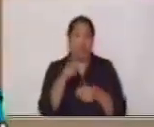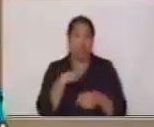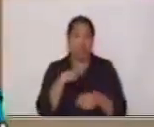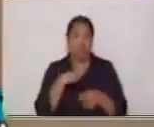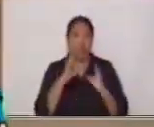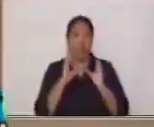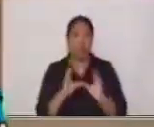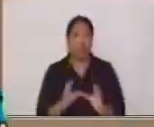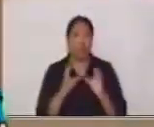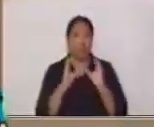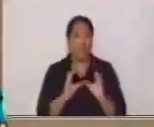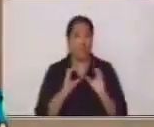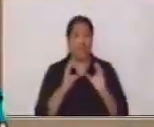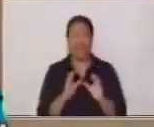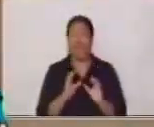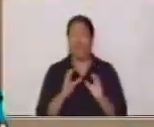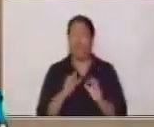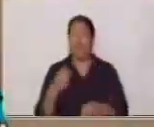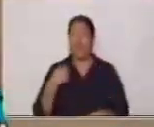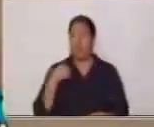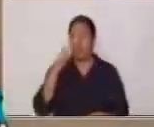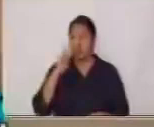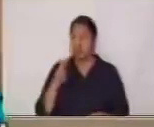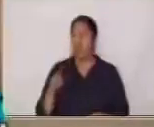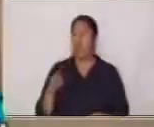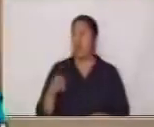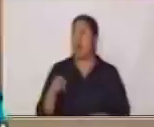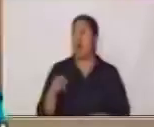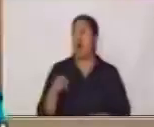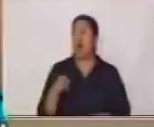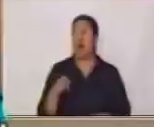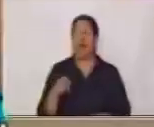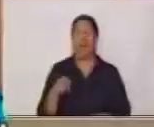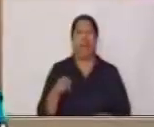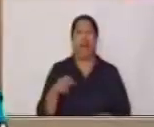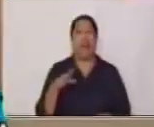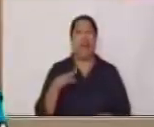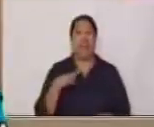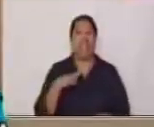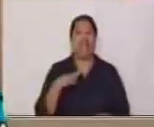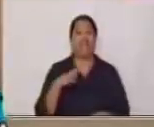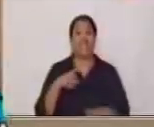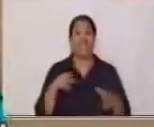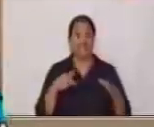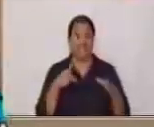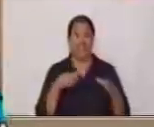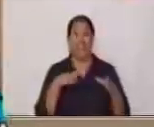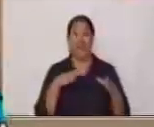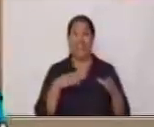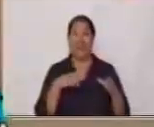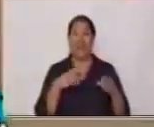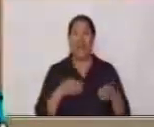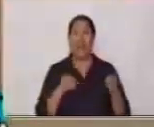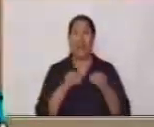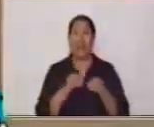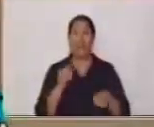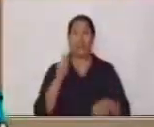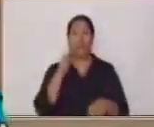cuidado. Me acabo de dar cuenta de algo más. Miren, en la caja había algo más. Sí, traía algo de